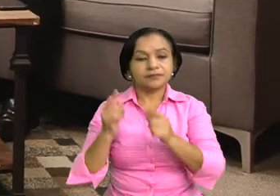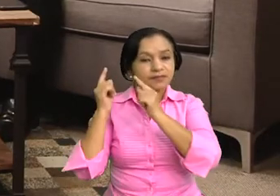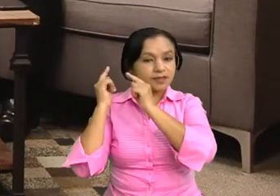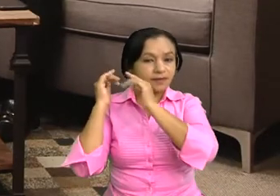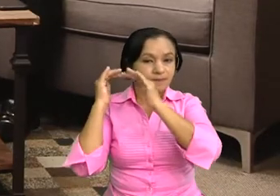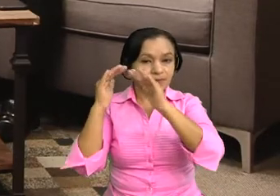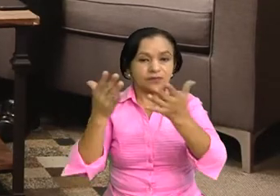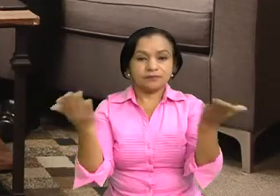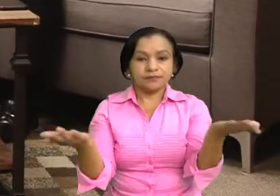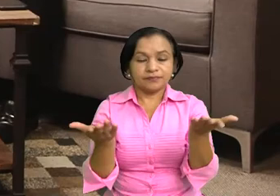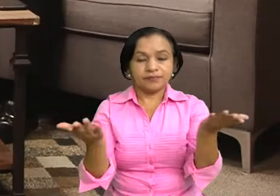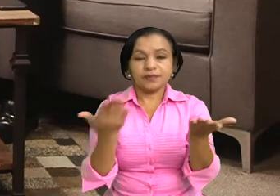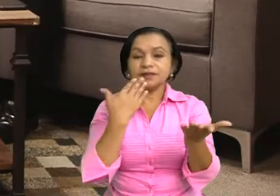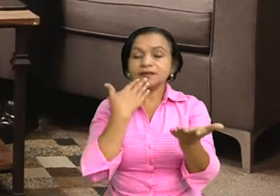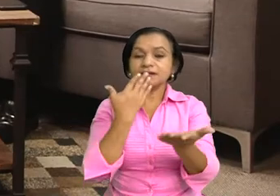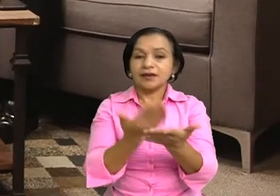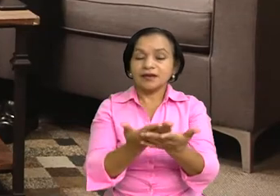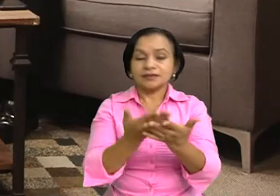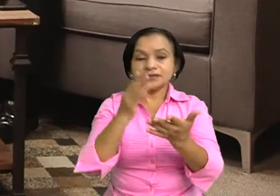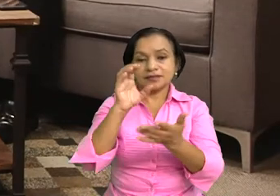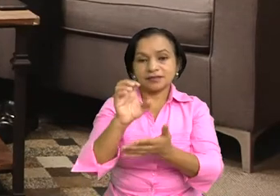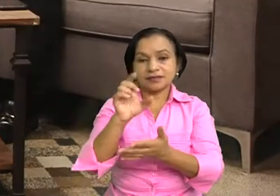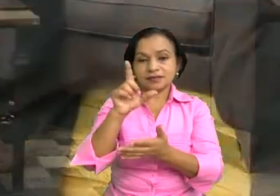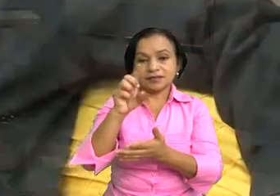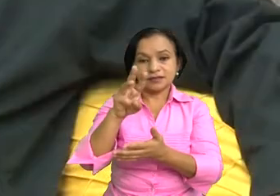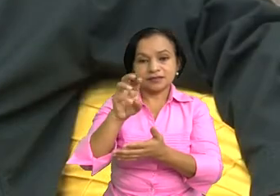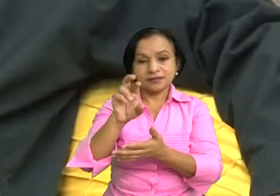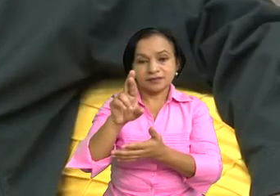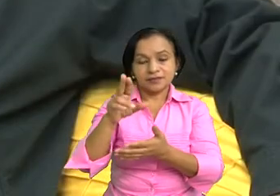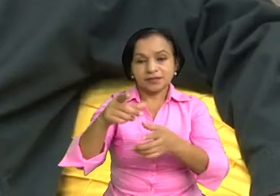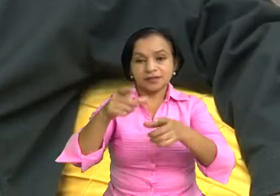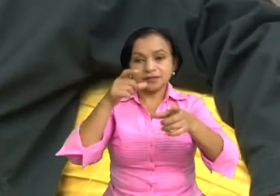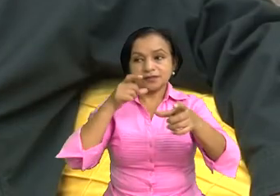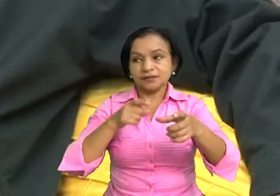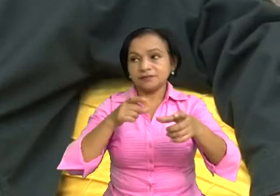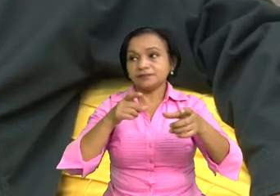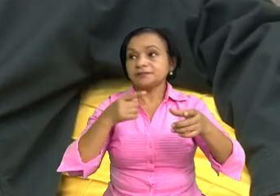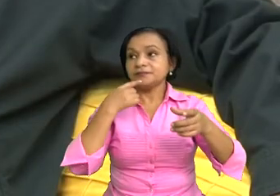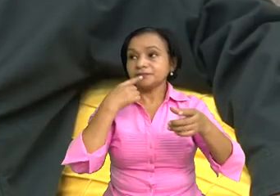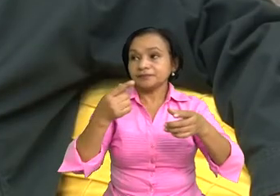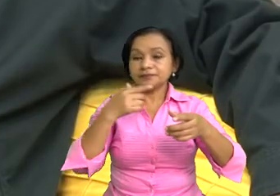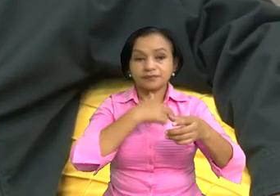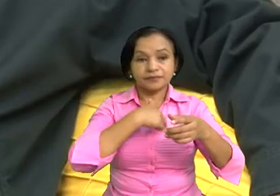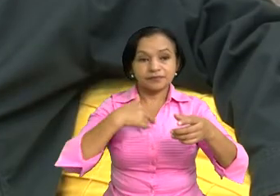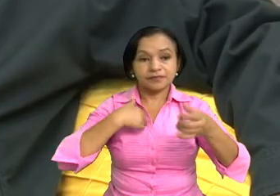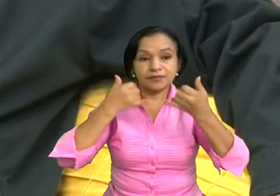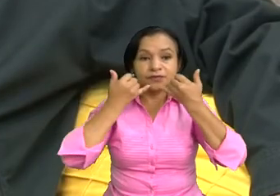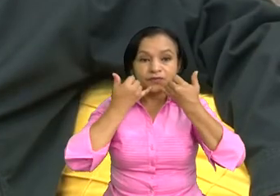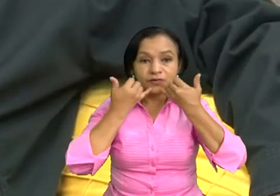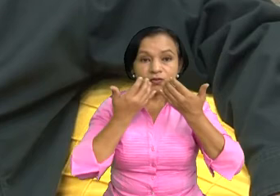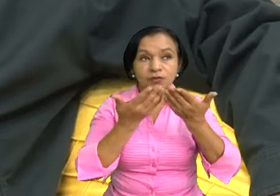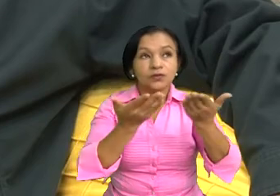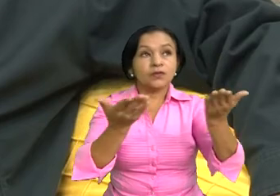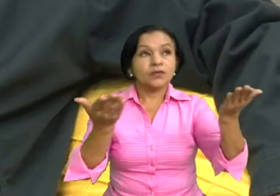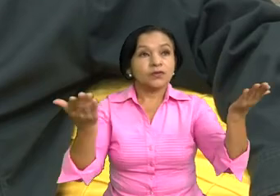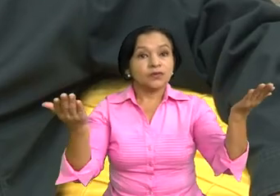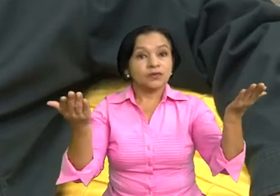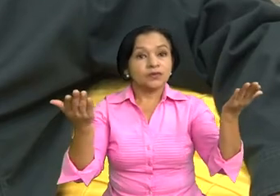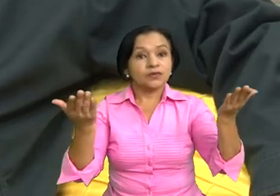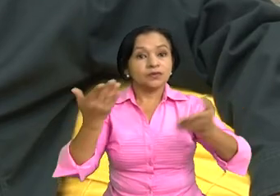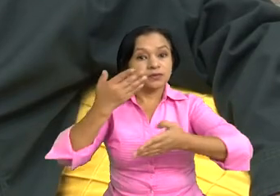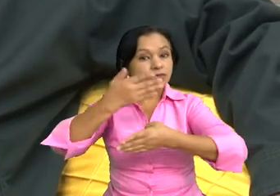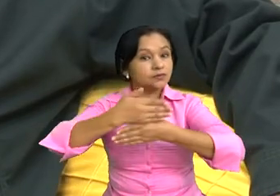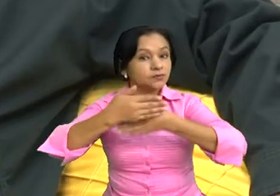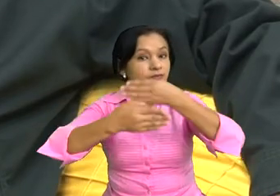gracias, Elmer, por la invitación. Y estamos a tus órdenes para brindar toda la información sobre el campo de la infraestructura